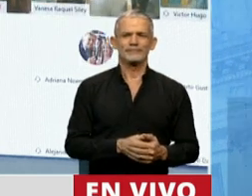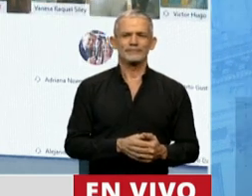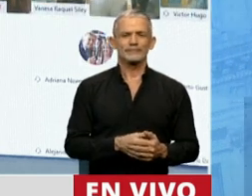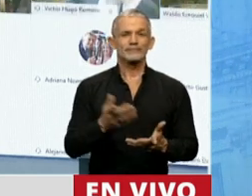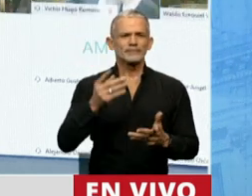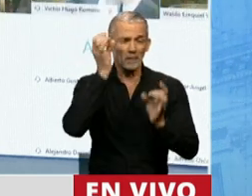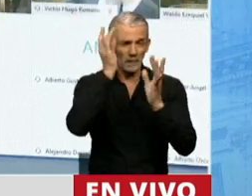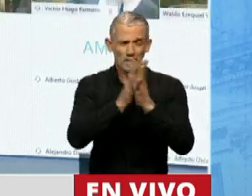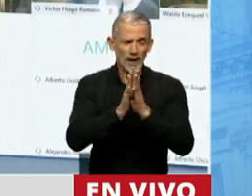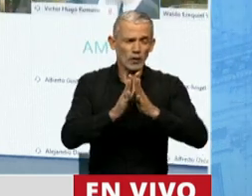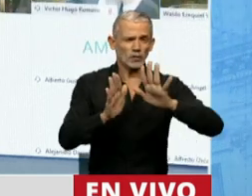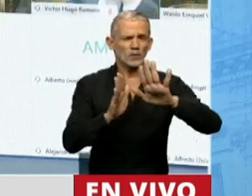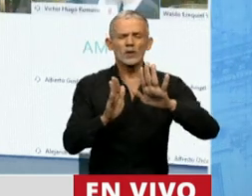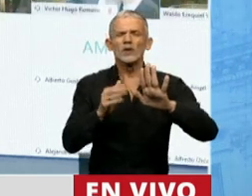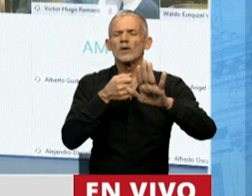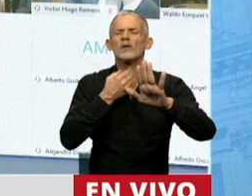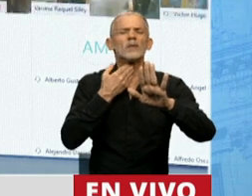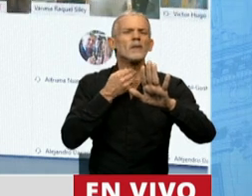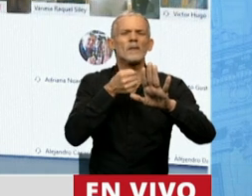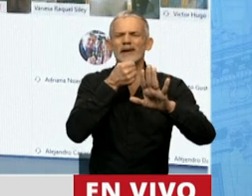esto pensaba que